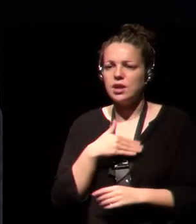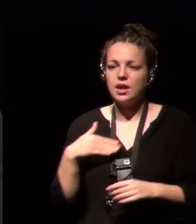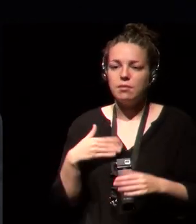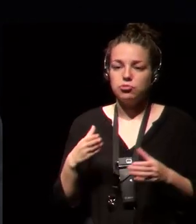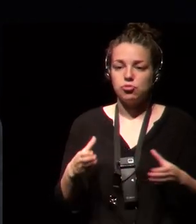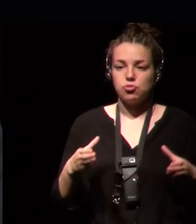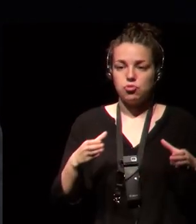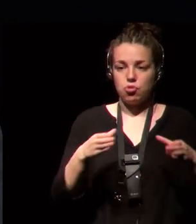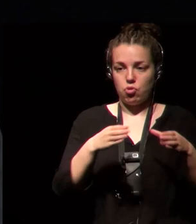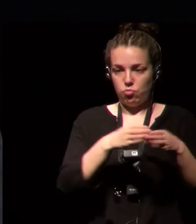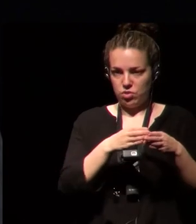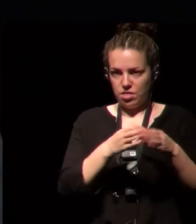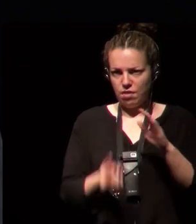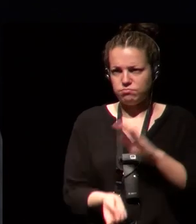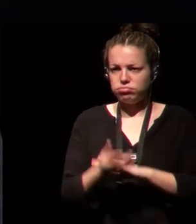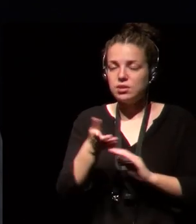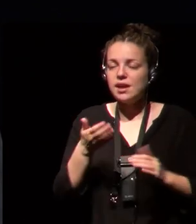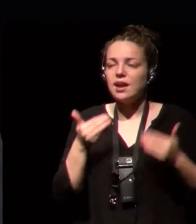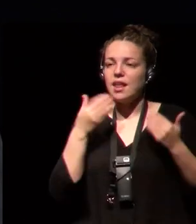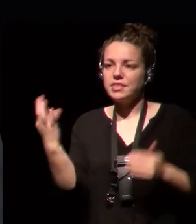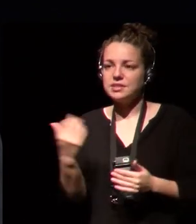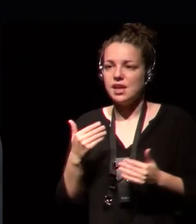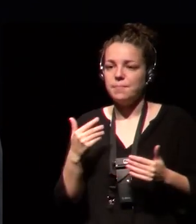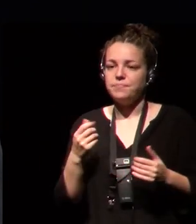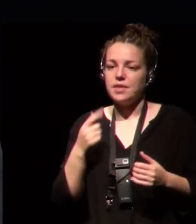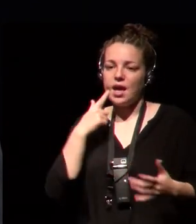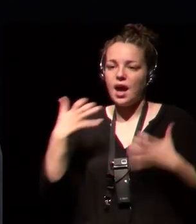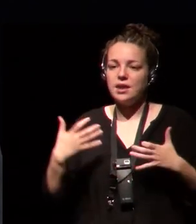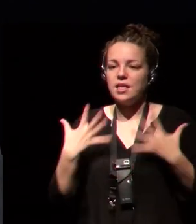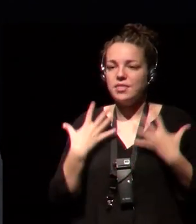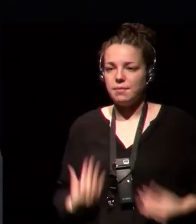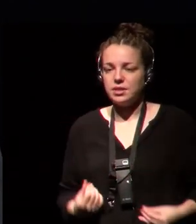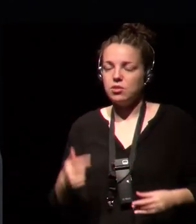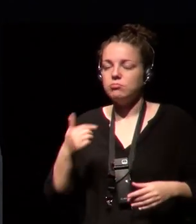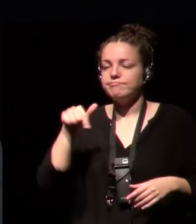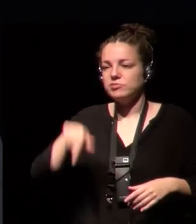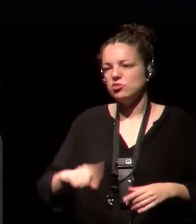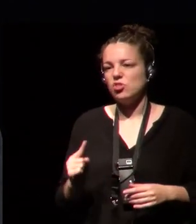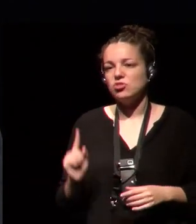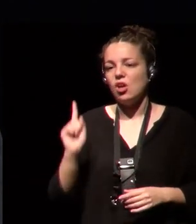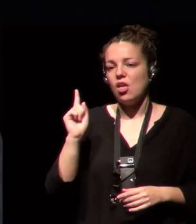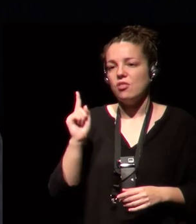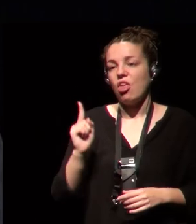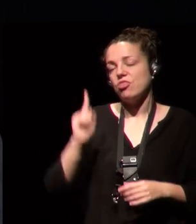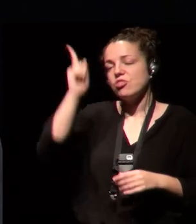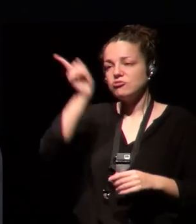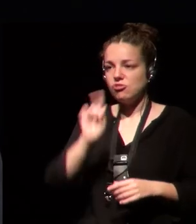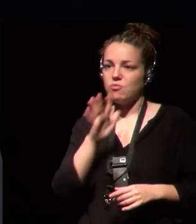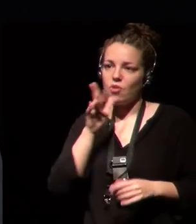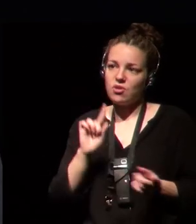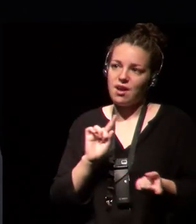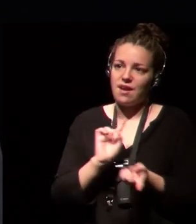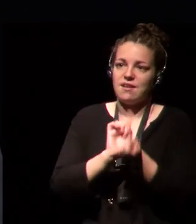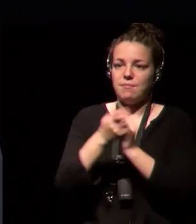dramático. No somos pequeños dioses. El cambio es un concepto peligroso porque el cambio y